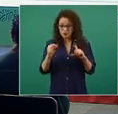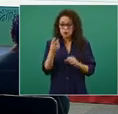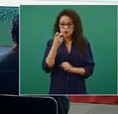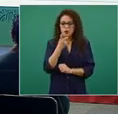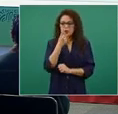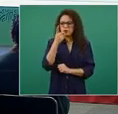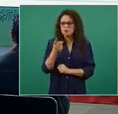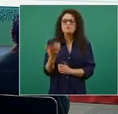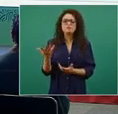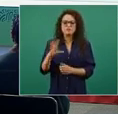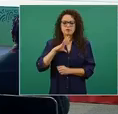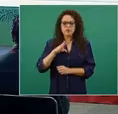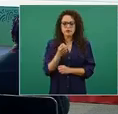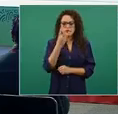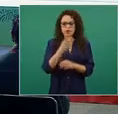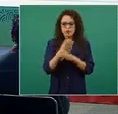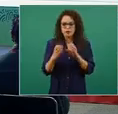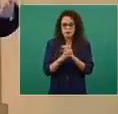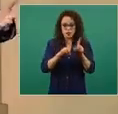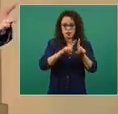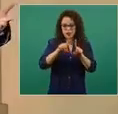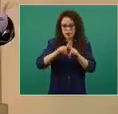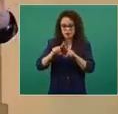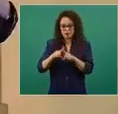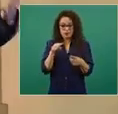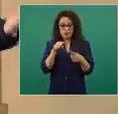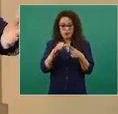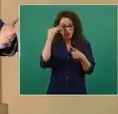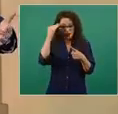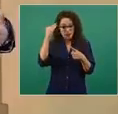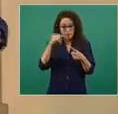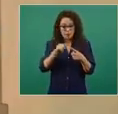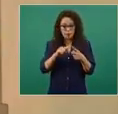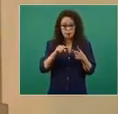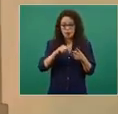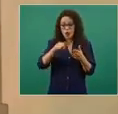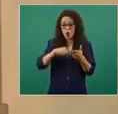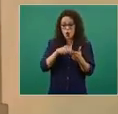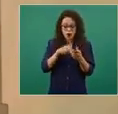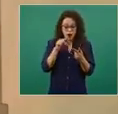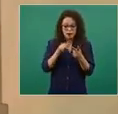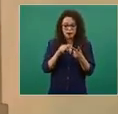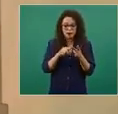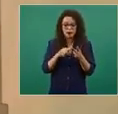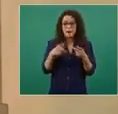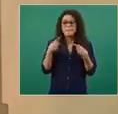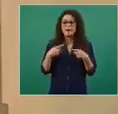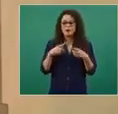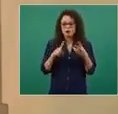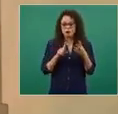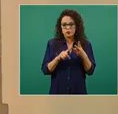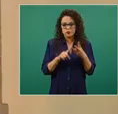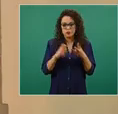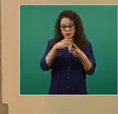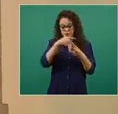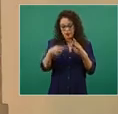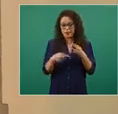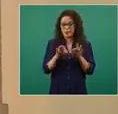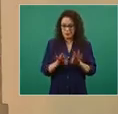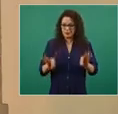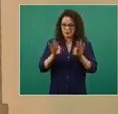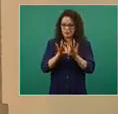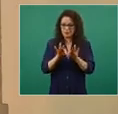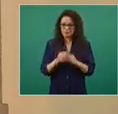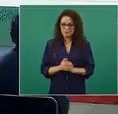3 grandes variables: tiempo, lugar y persona. Eso es algo muy destacable. La que sigue, por favor.